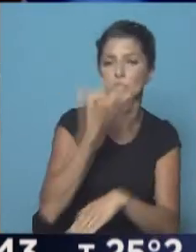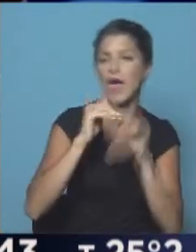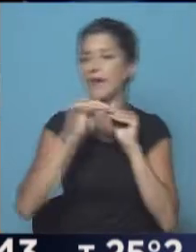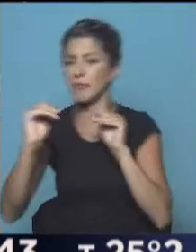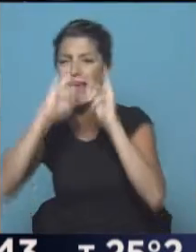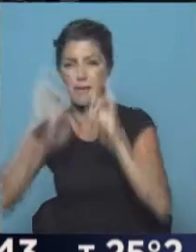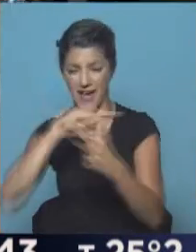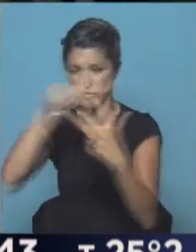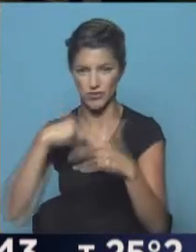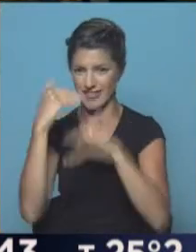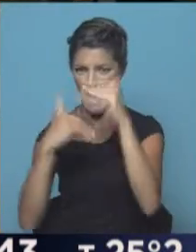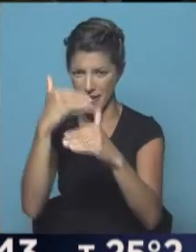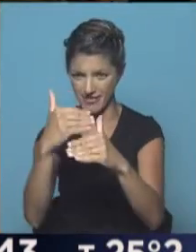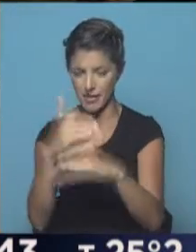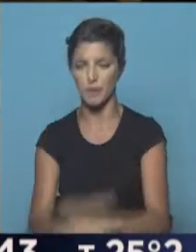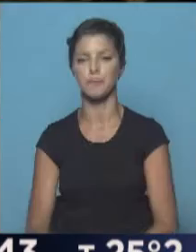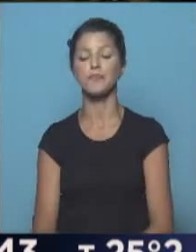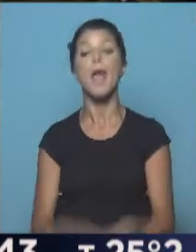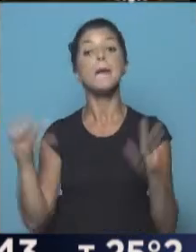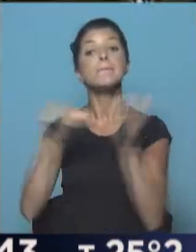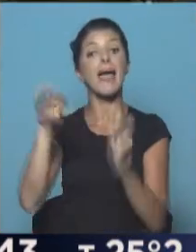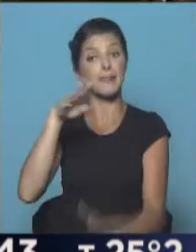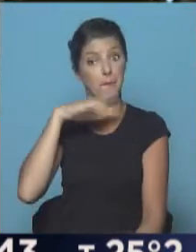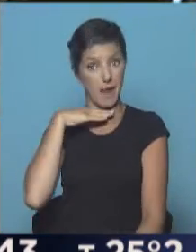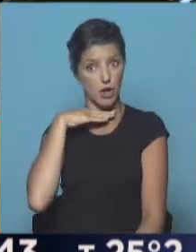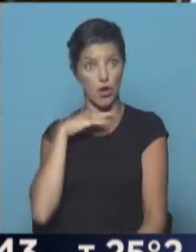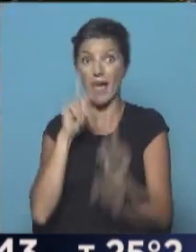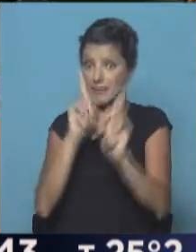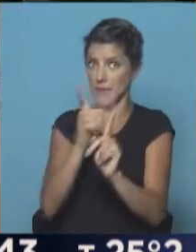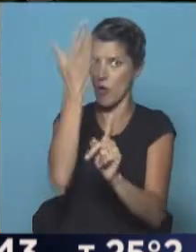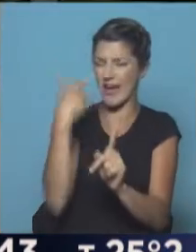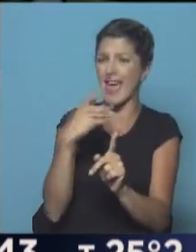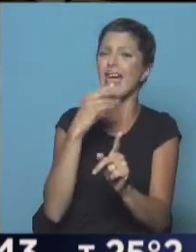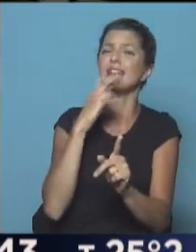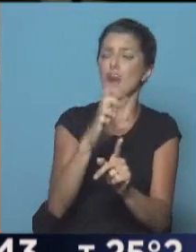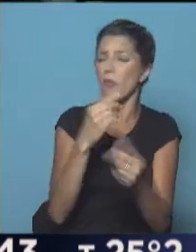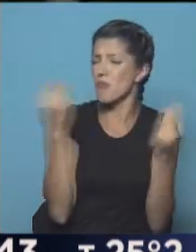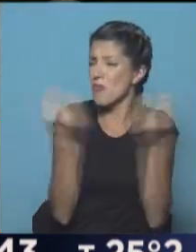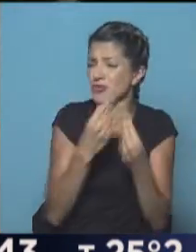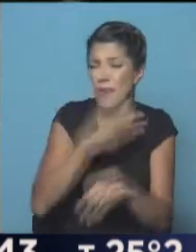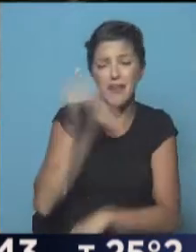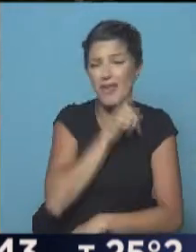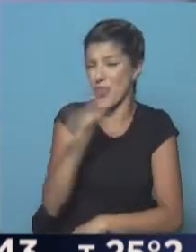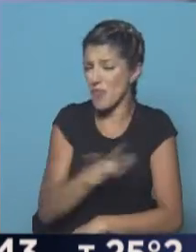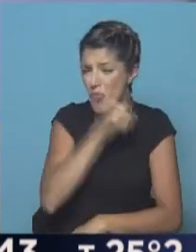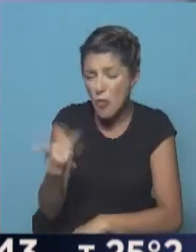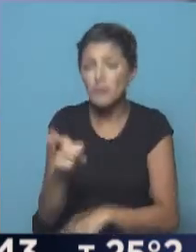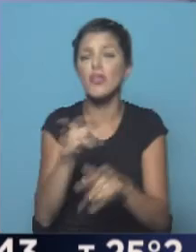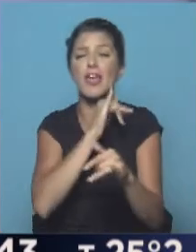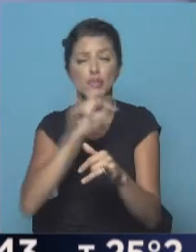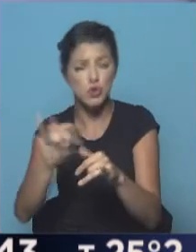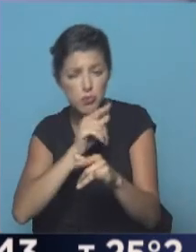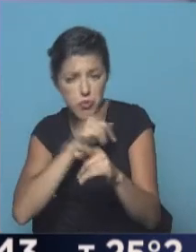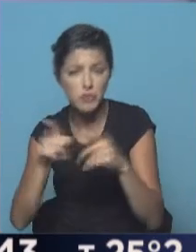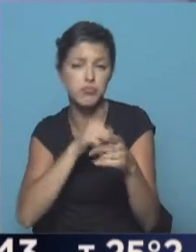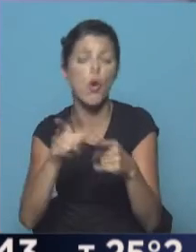paz. México, el país al que Donald Trump dedicó decenas de insultos y promesas agresivas, como la